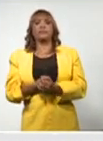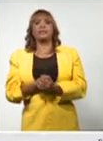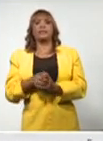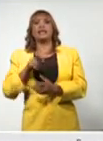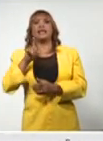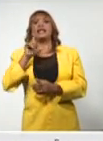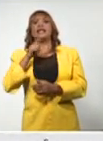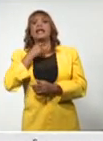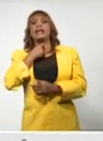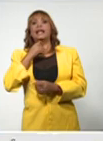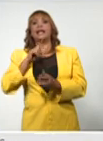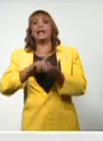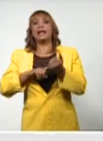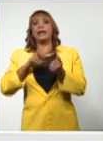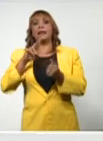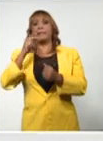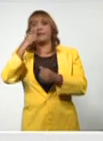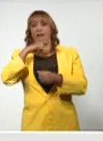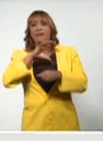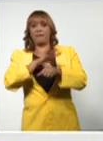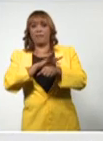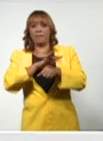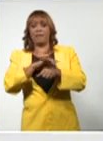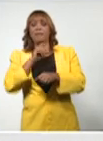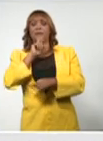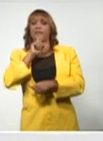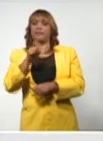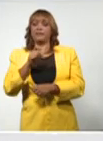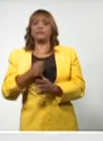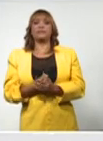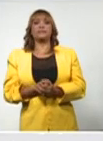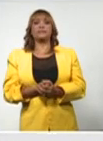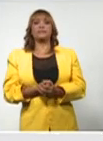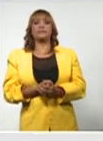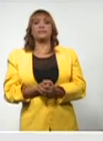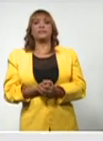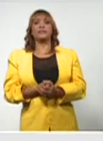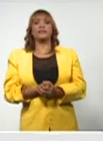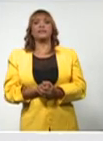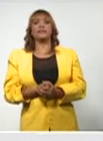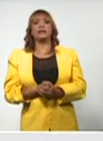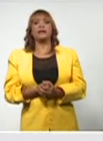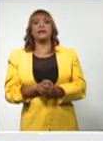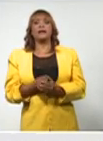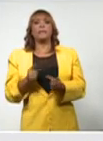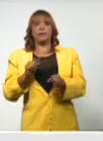siempre hay un poco de incógnita. Ahora, en COVID